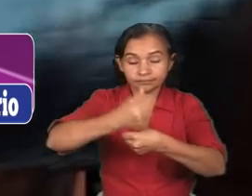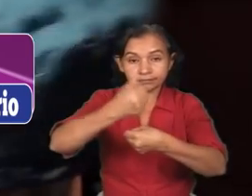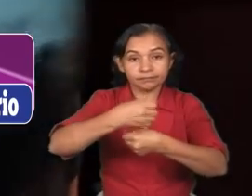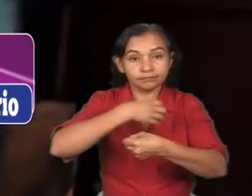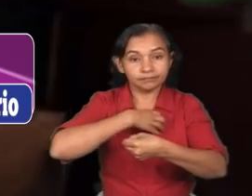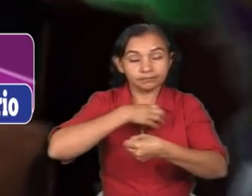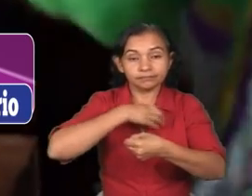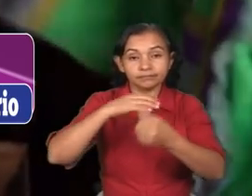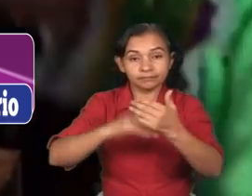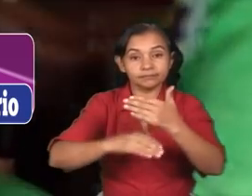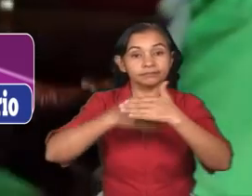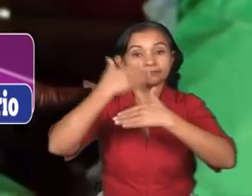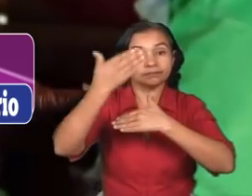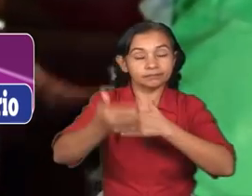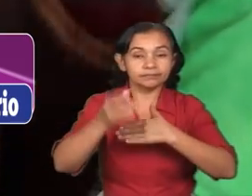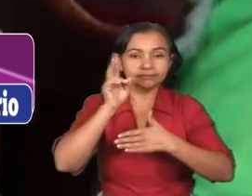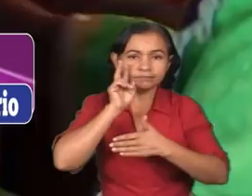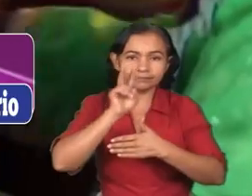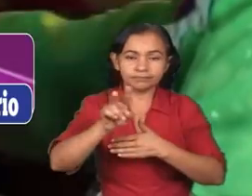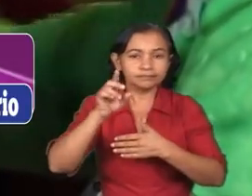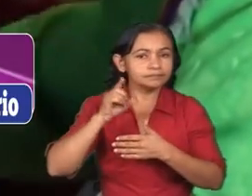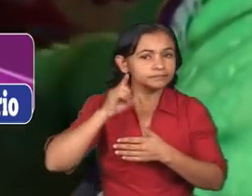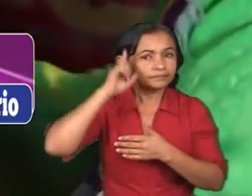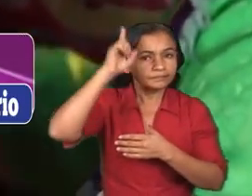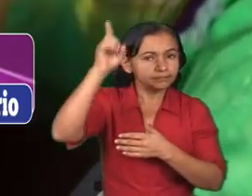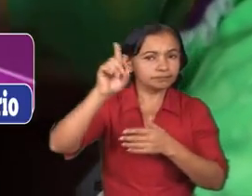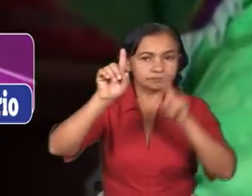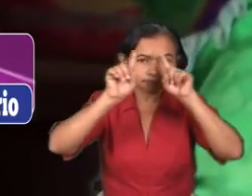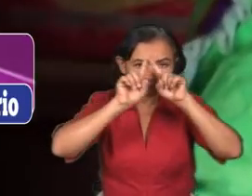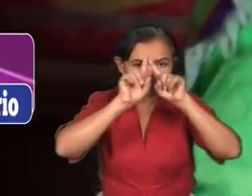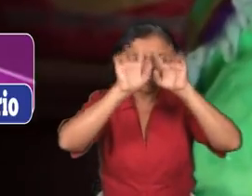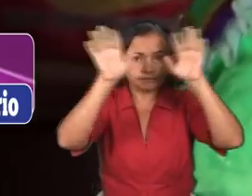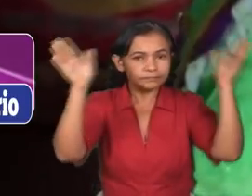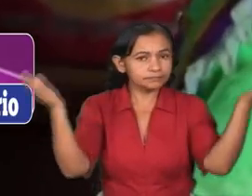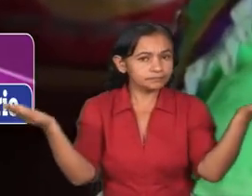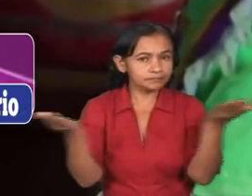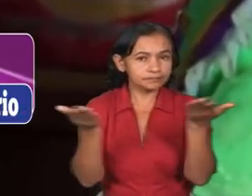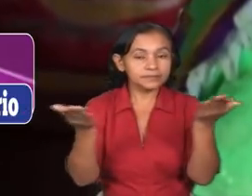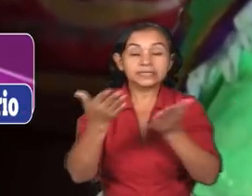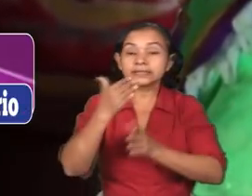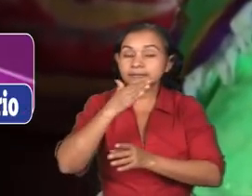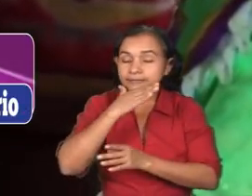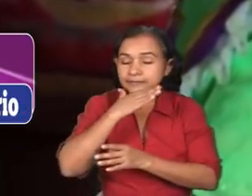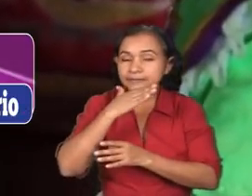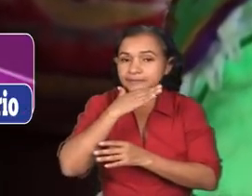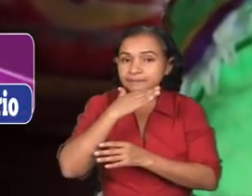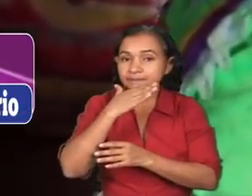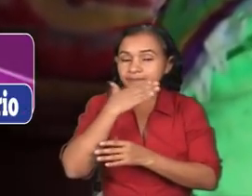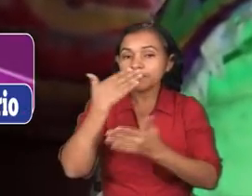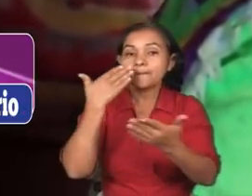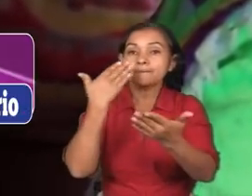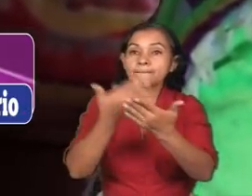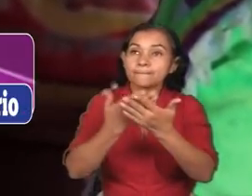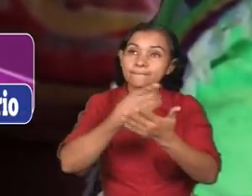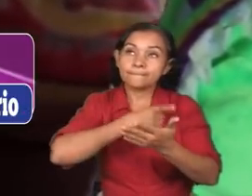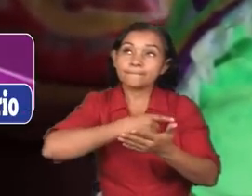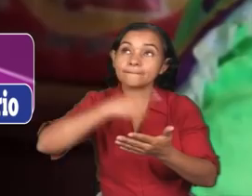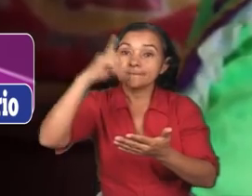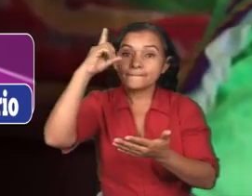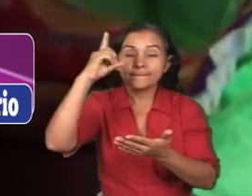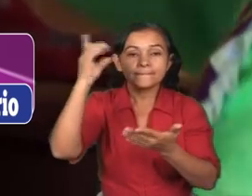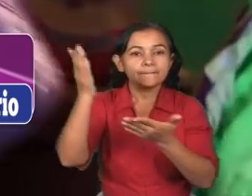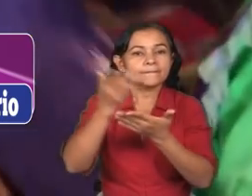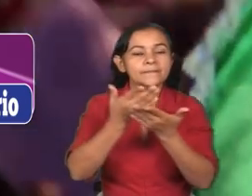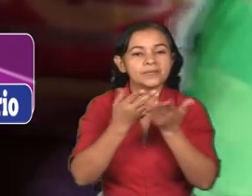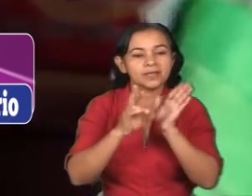vamos a ver después los avances, que estábamos claros que iba a ser complicada, compleja, pero que gracias a Dios hemos tenido algunos